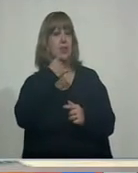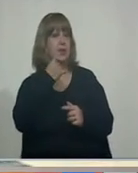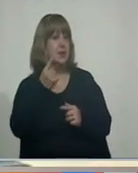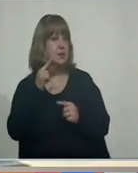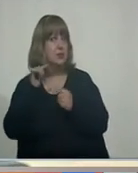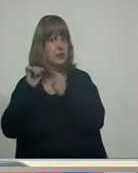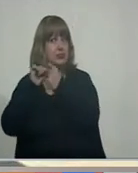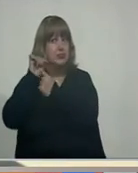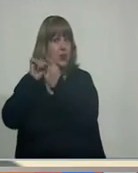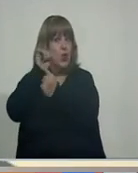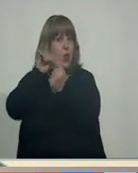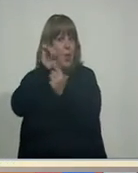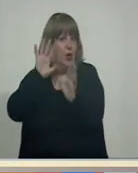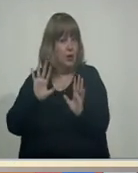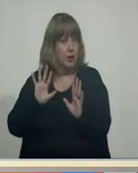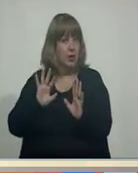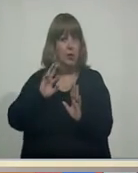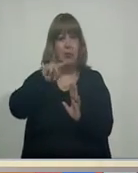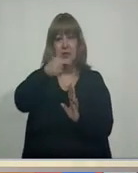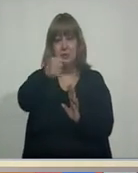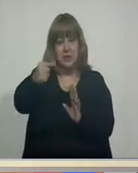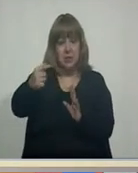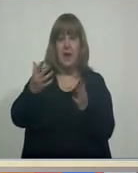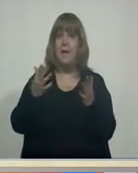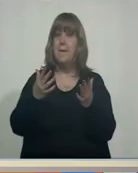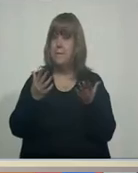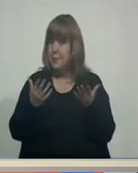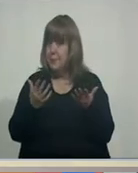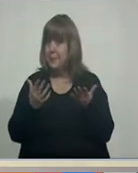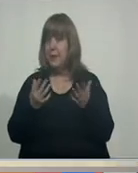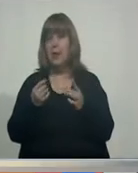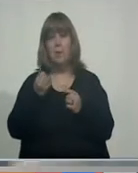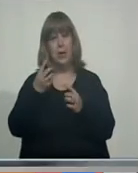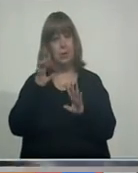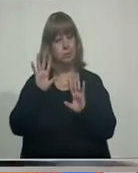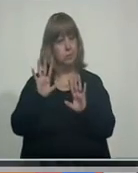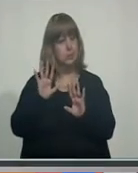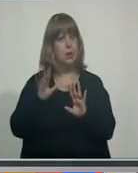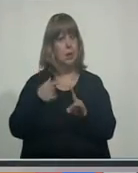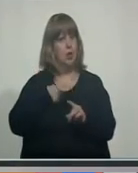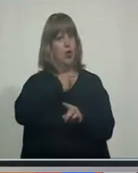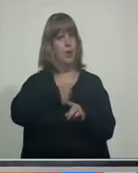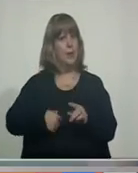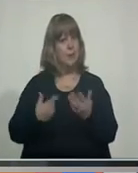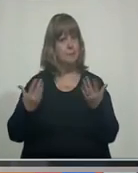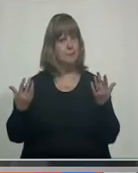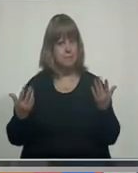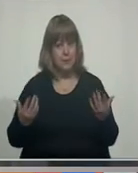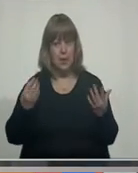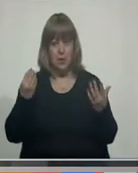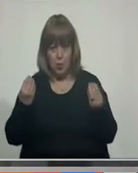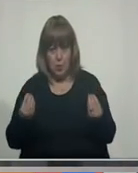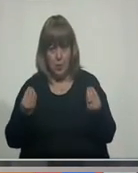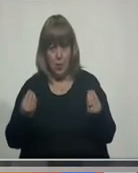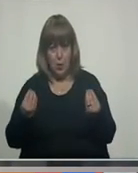de aplicarse sería la próxima semana. Pero atención, porque el gobierno le ha caído bastante mal